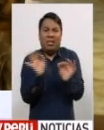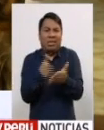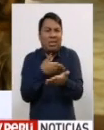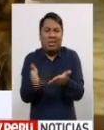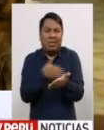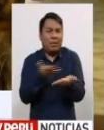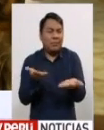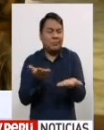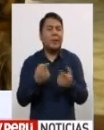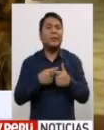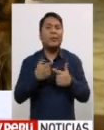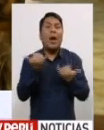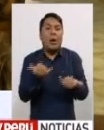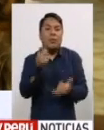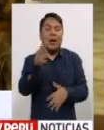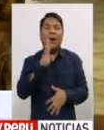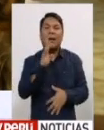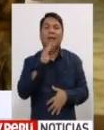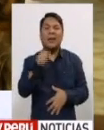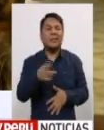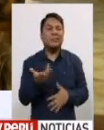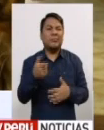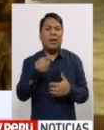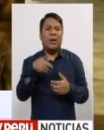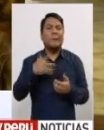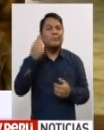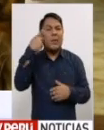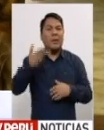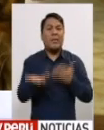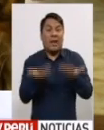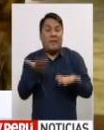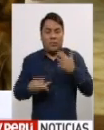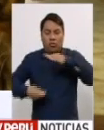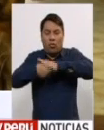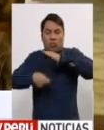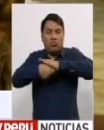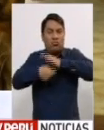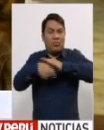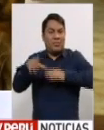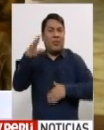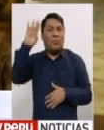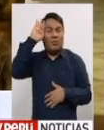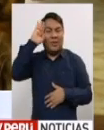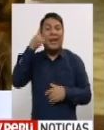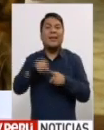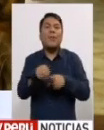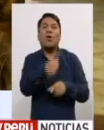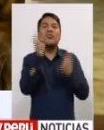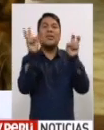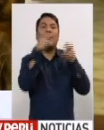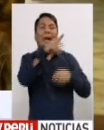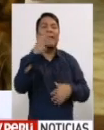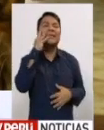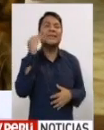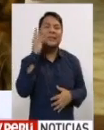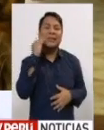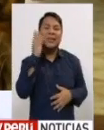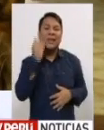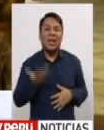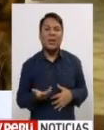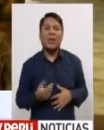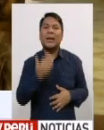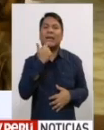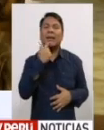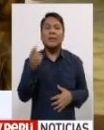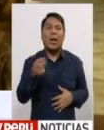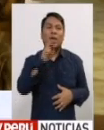hablado sobre uno de los 3 casos de corrupción policial en el tema de Chiclayo. ¿Qué señaló en torno al tema de Chiclayo?